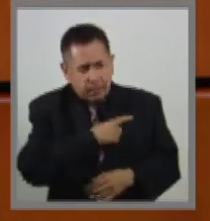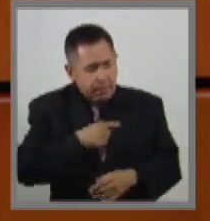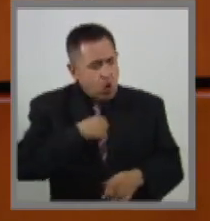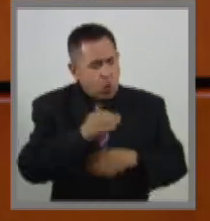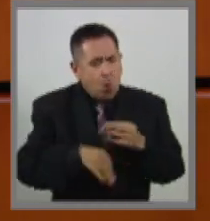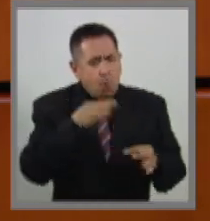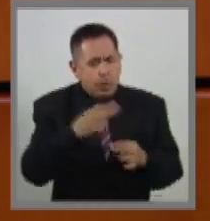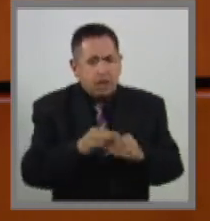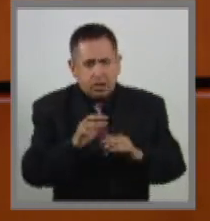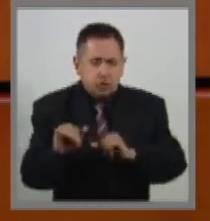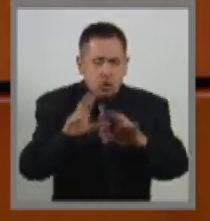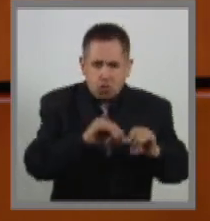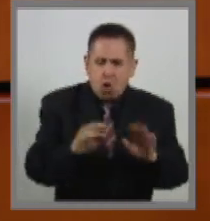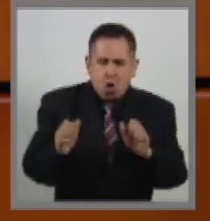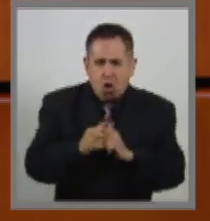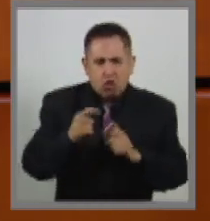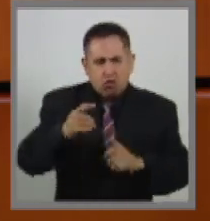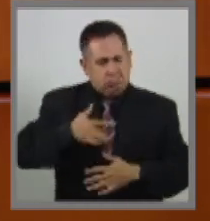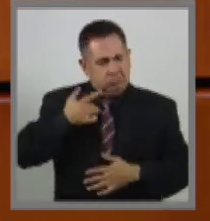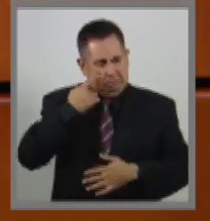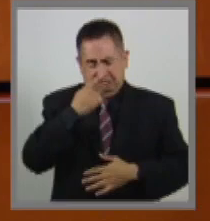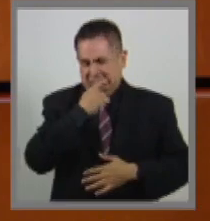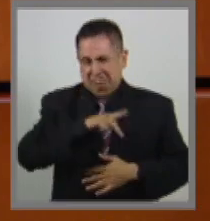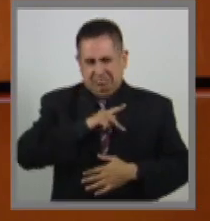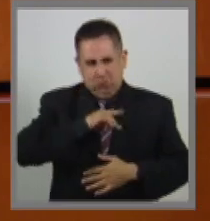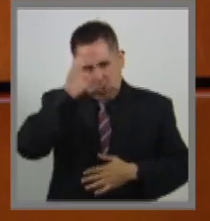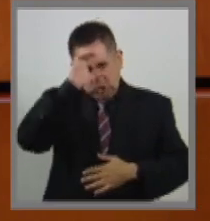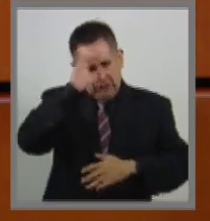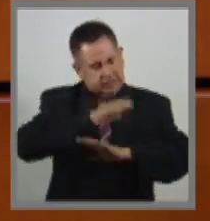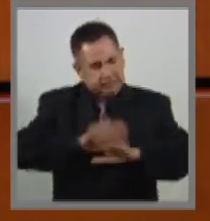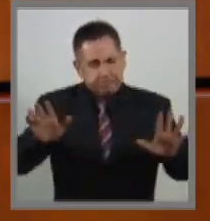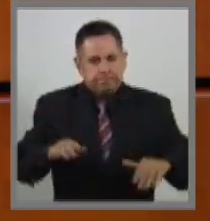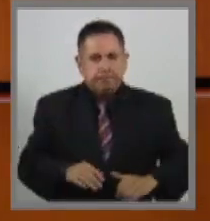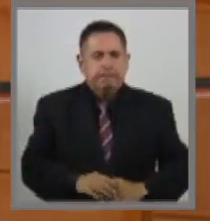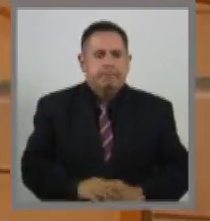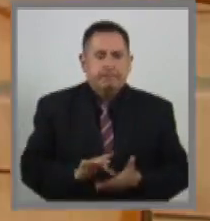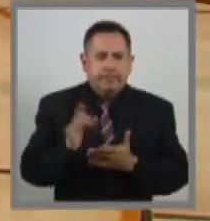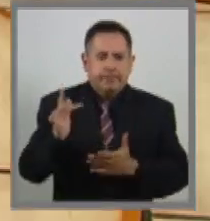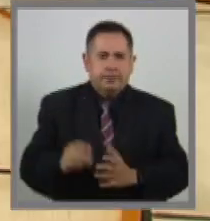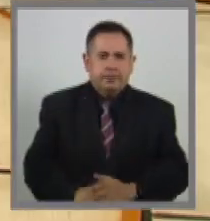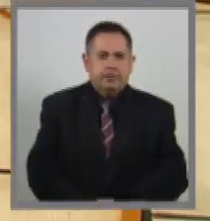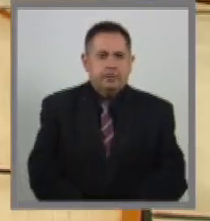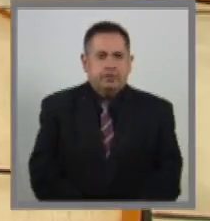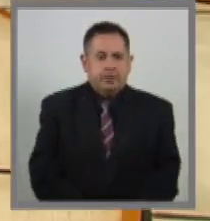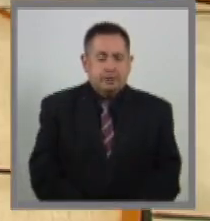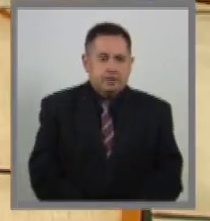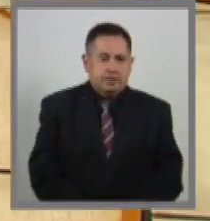acuerdo o conforme a su conciencia. Muchísimas gracias. Gracias, senador.